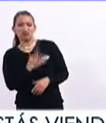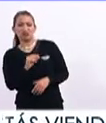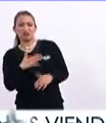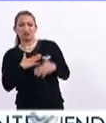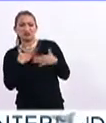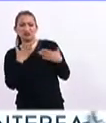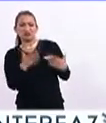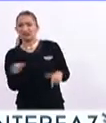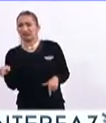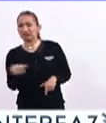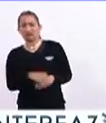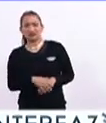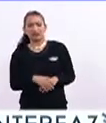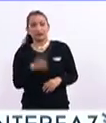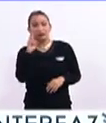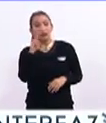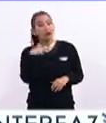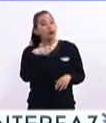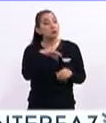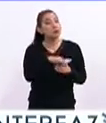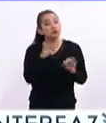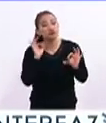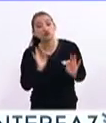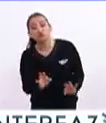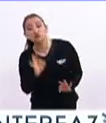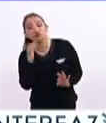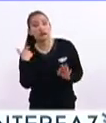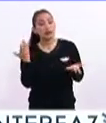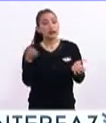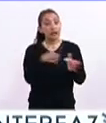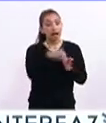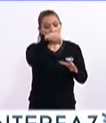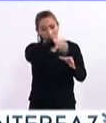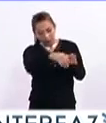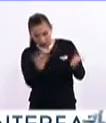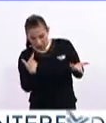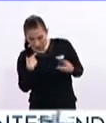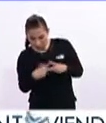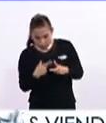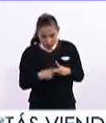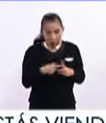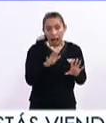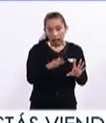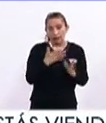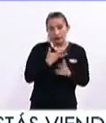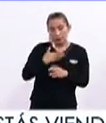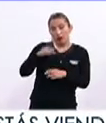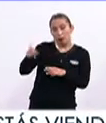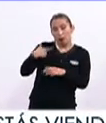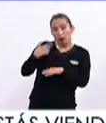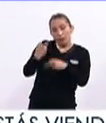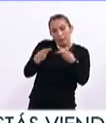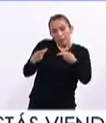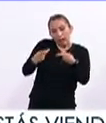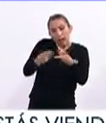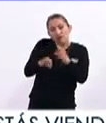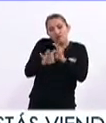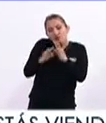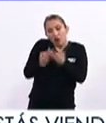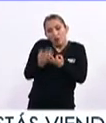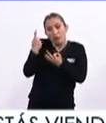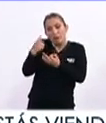la ciudadanía la que gusta es ver que el voto cae, que está en una cajita y que se puede contabilizar. bueno, pues tendremos que diseñar mecanismos